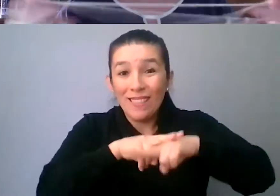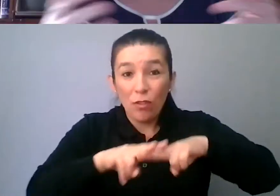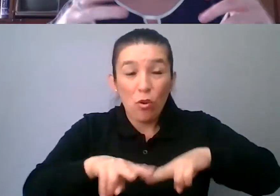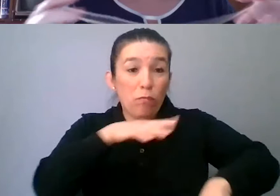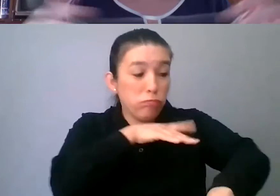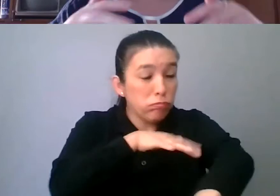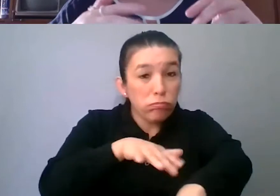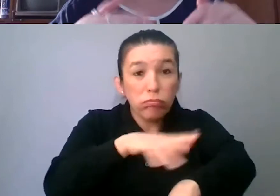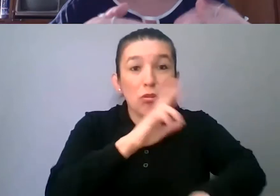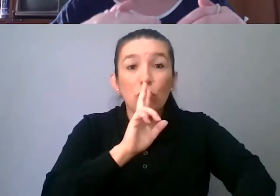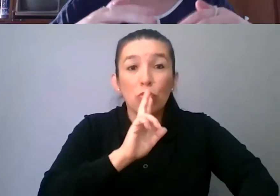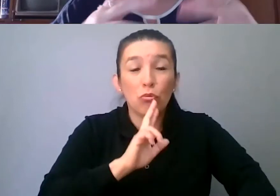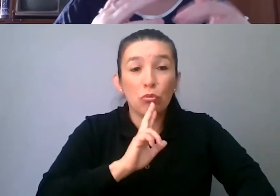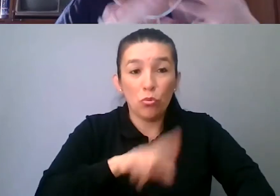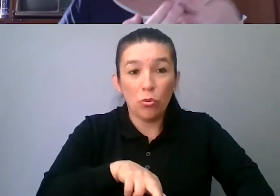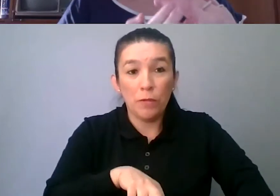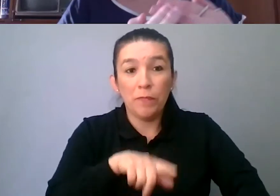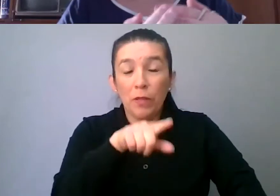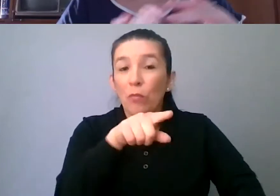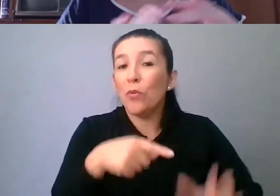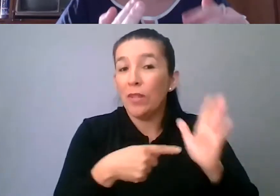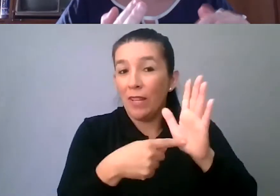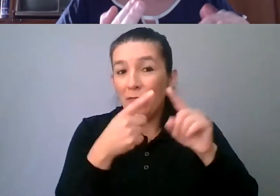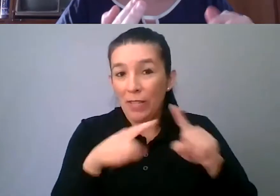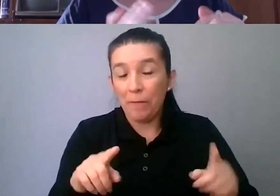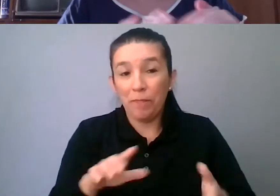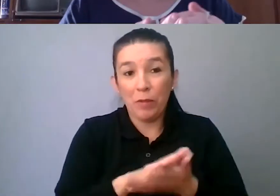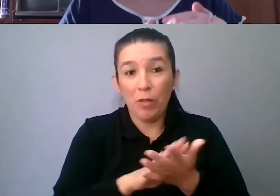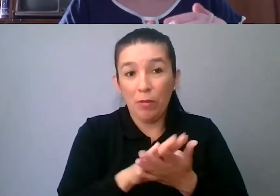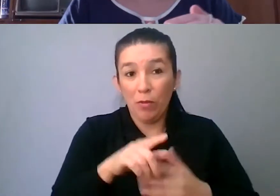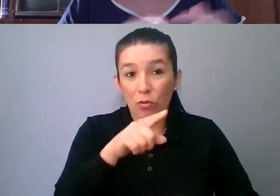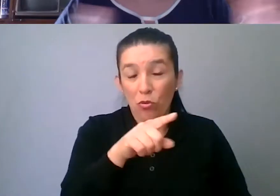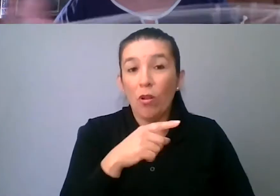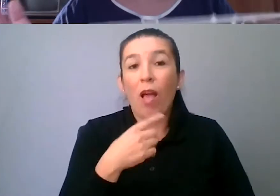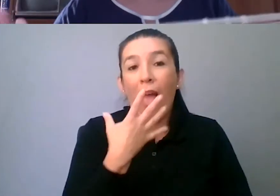pero vamos a mostrar al tiro algo diferente. La que acabo de hacer yo, ahí tengo un cuatro